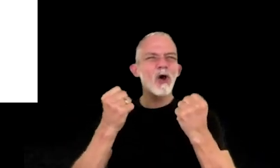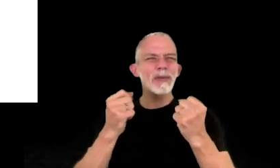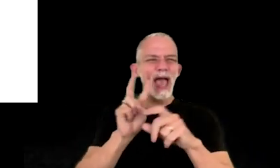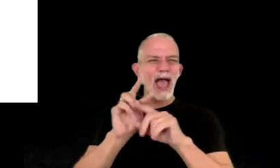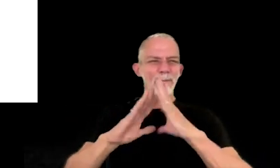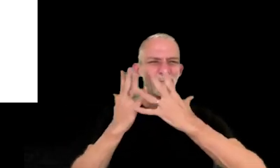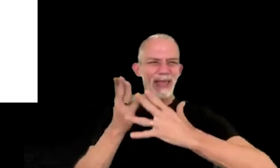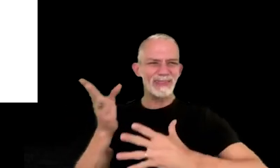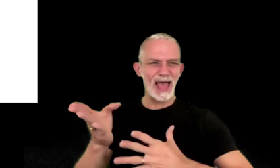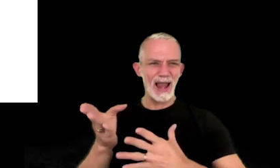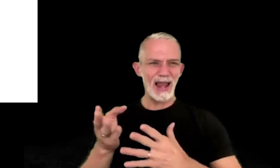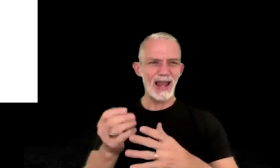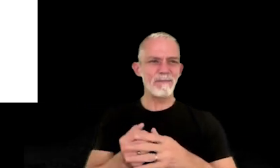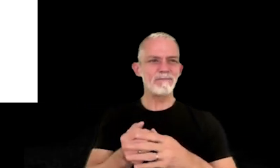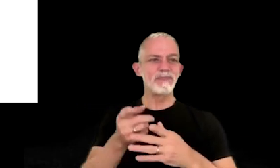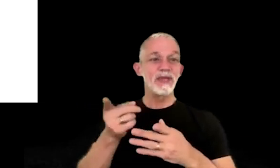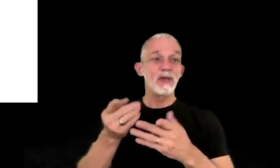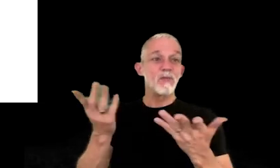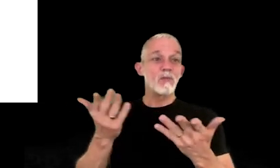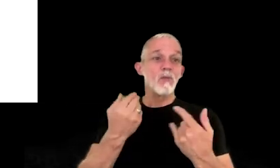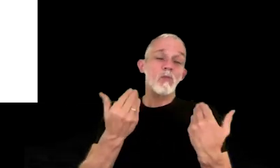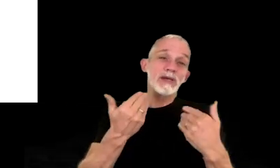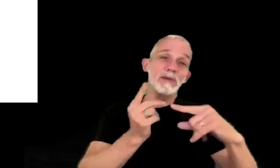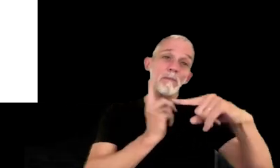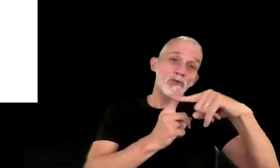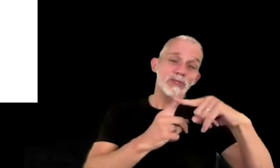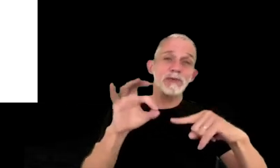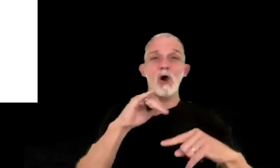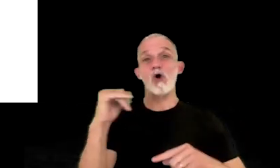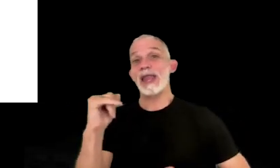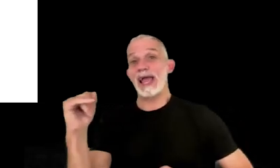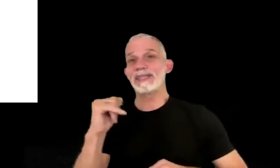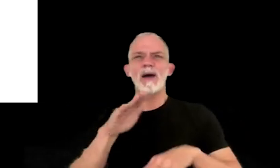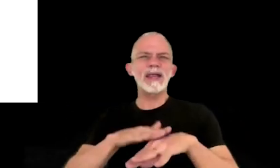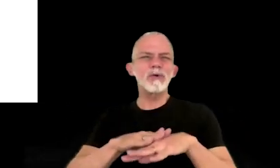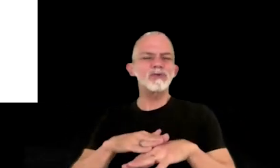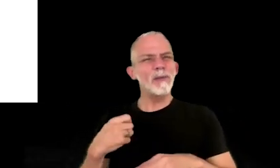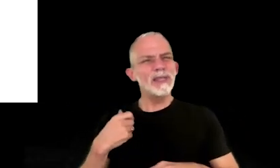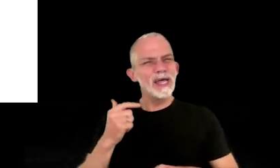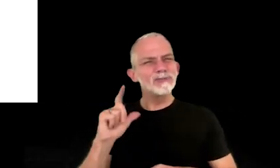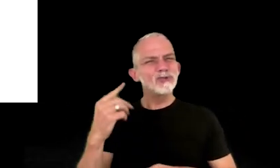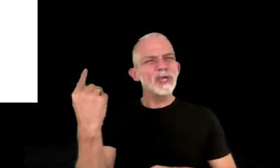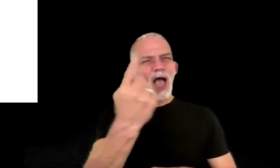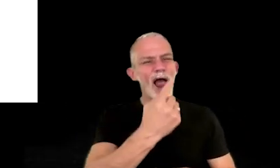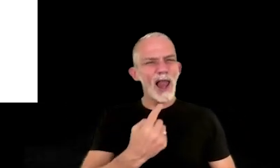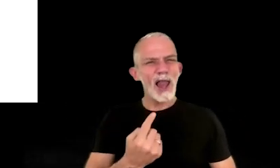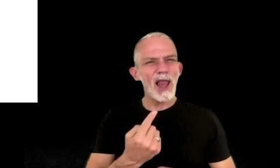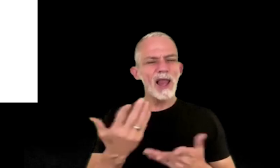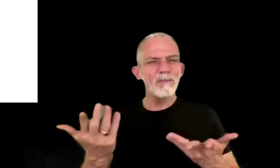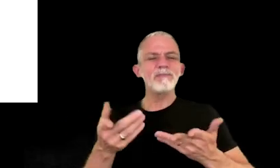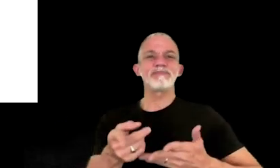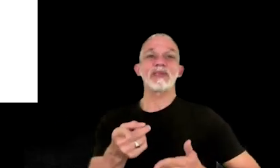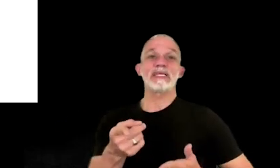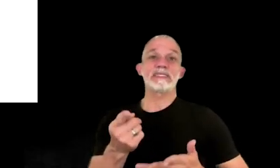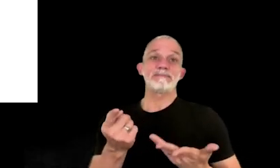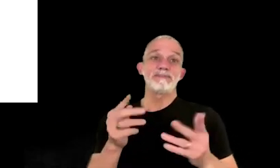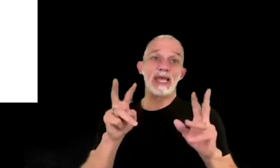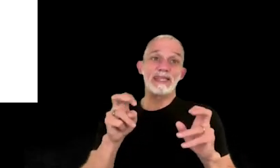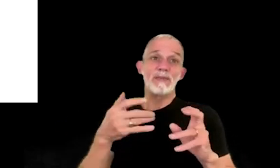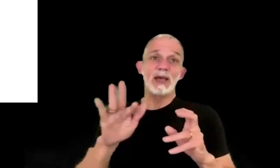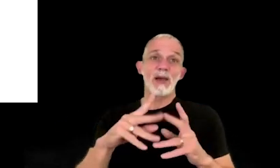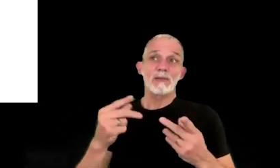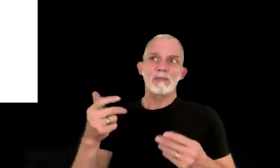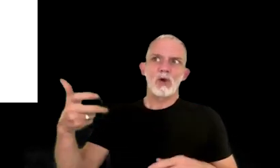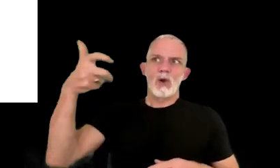las externalidades, pueden ser negativas, pueden ser positivas. La responsabilidad social, ¿no? El aspecto que se viene de un inversor